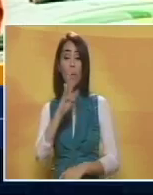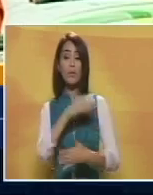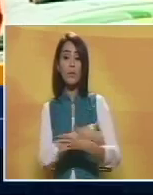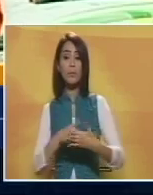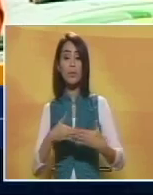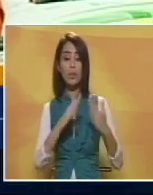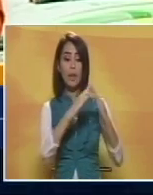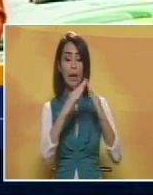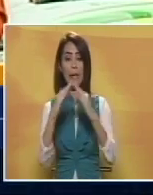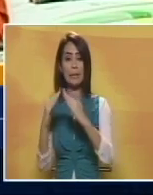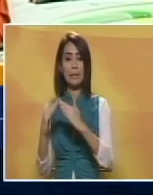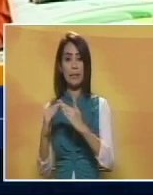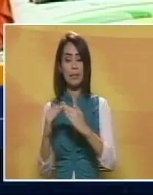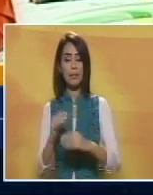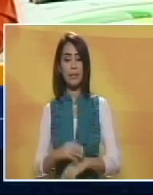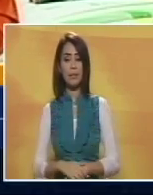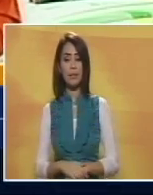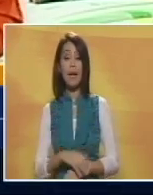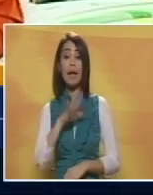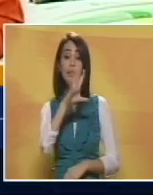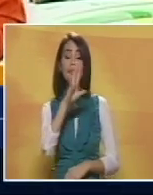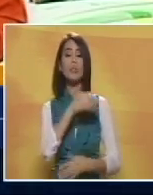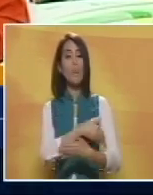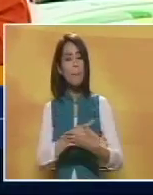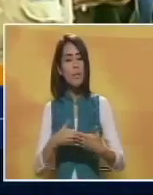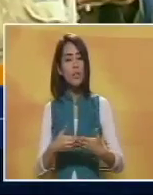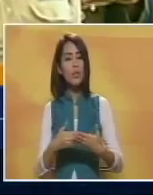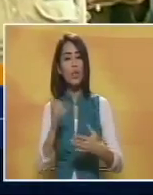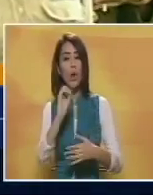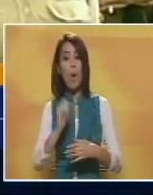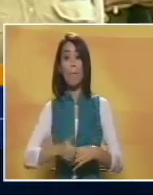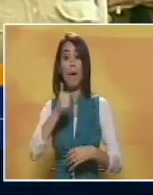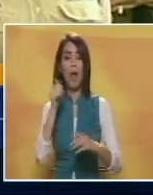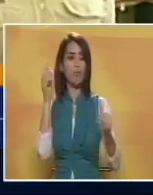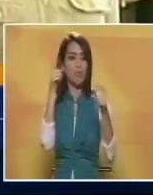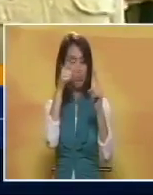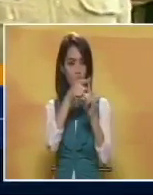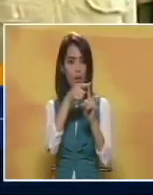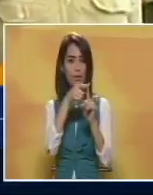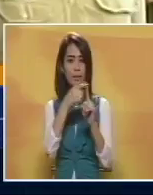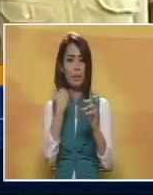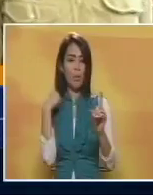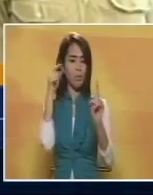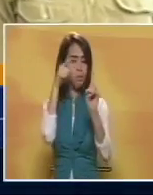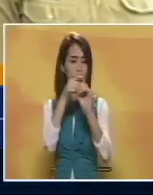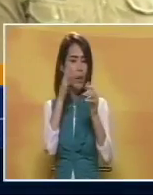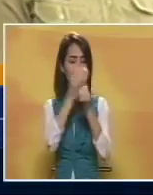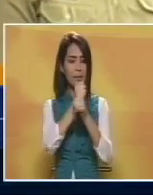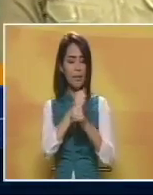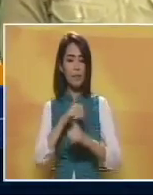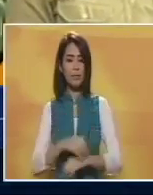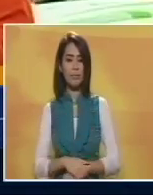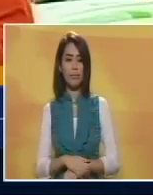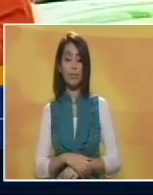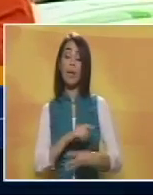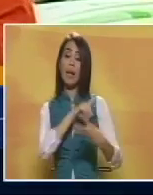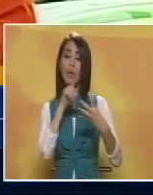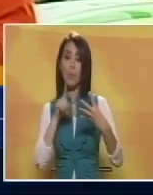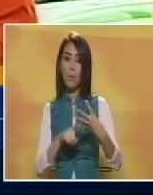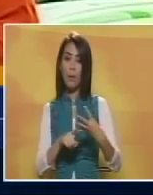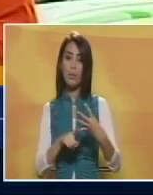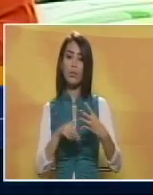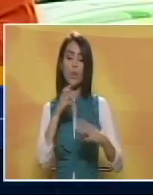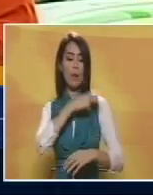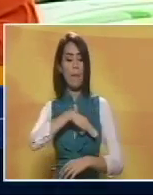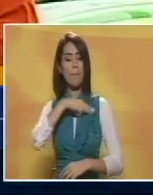millones de hogares. Tenemos que llegar a 5 millones de hogares o más. Les digo entonces, cuarto objetivo, consolidar las